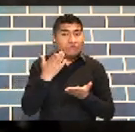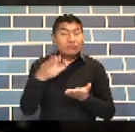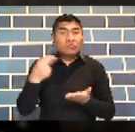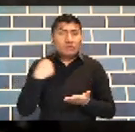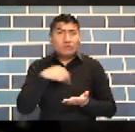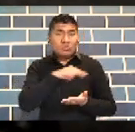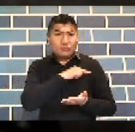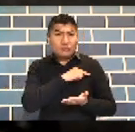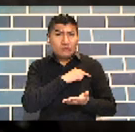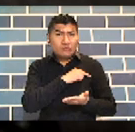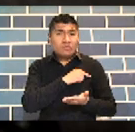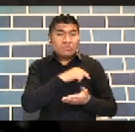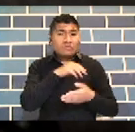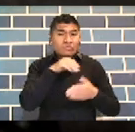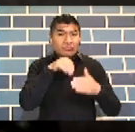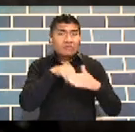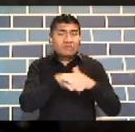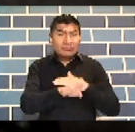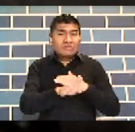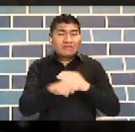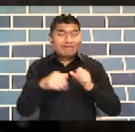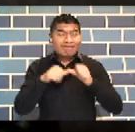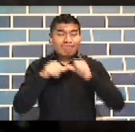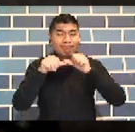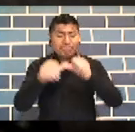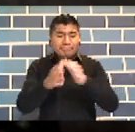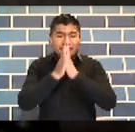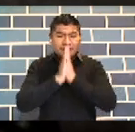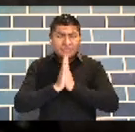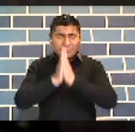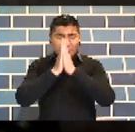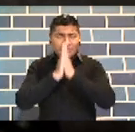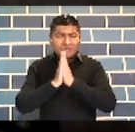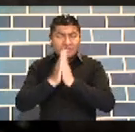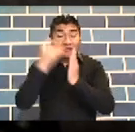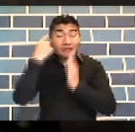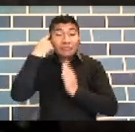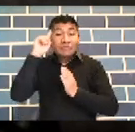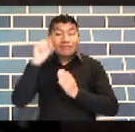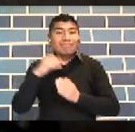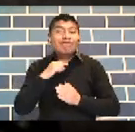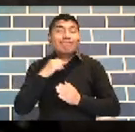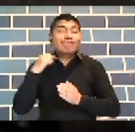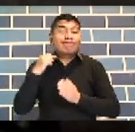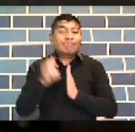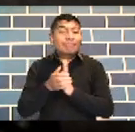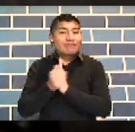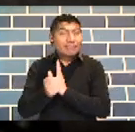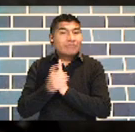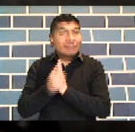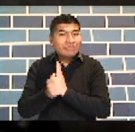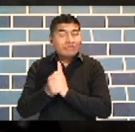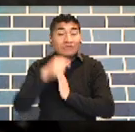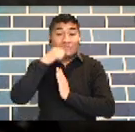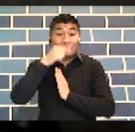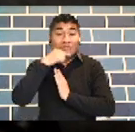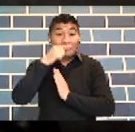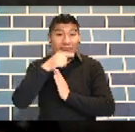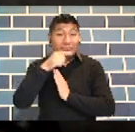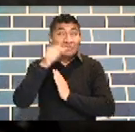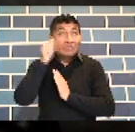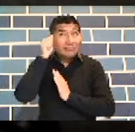A nosotros nos toca seguir orando por las vocaciones. Lo dice el